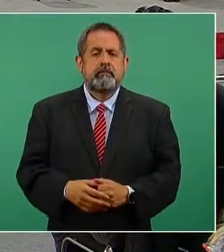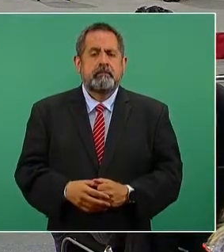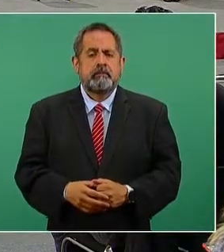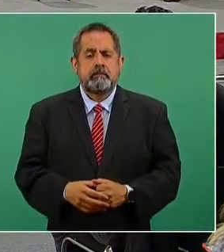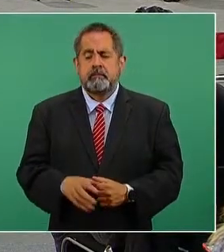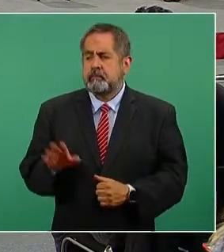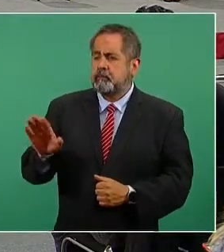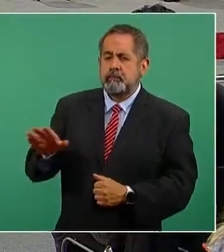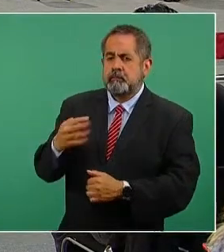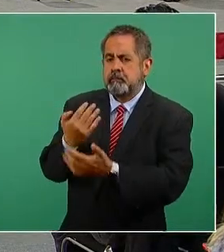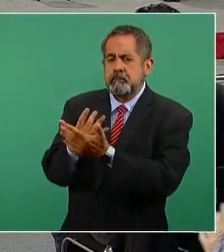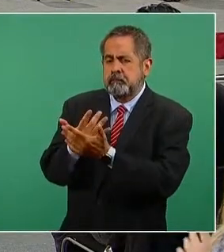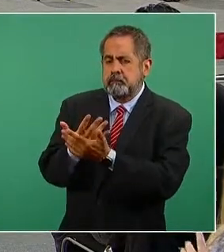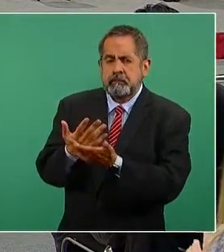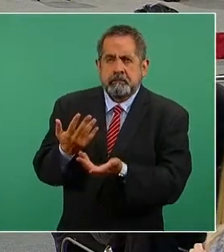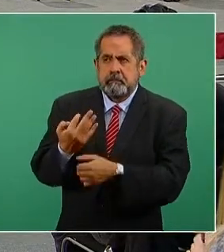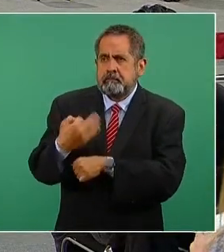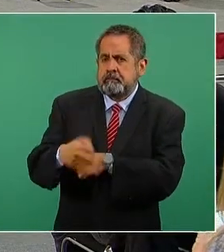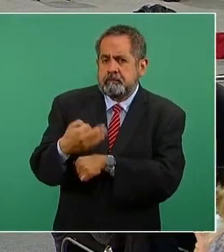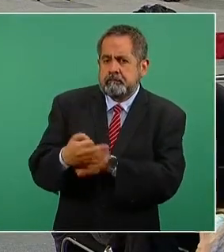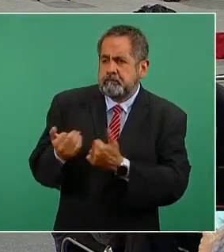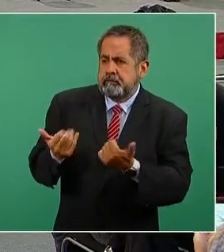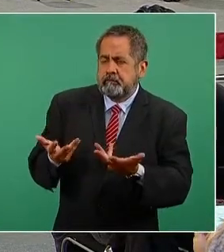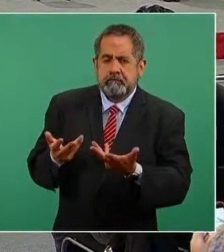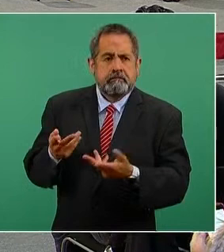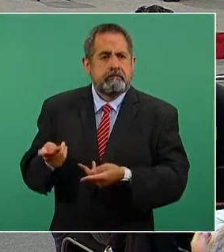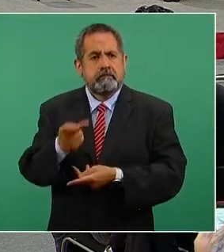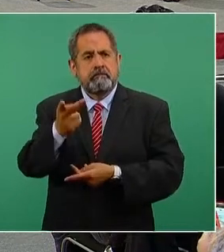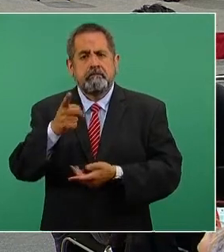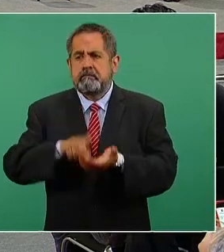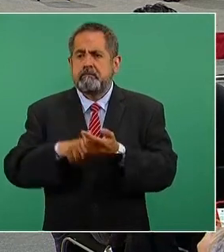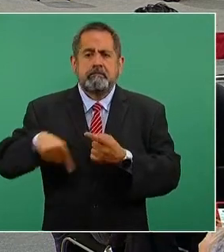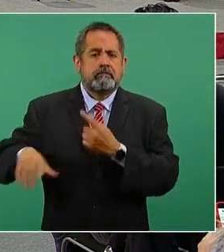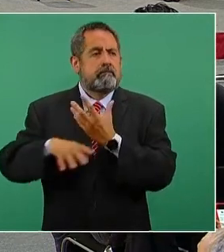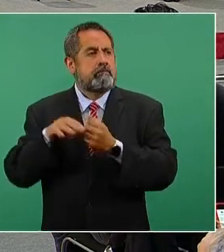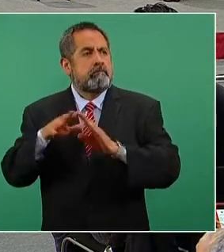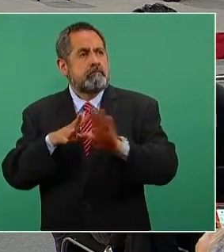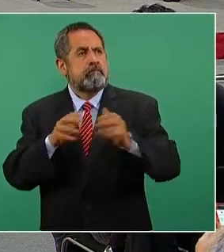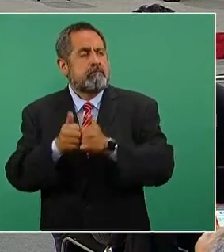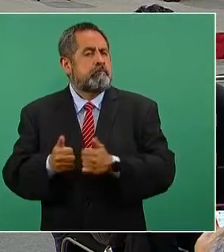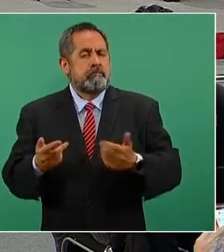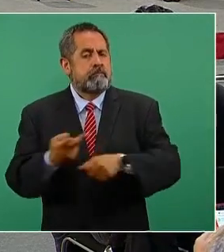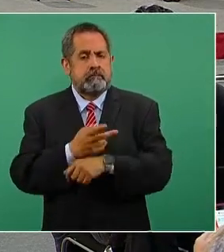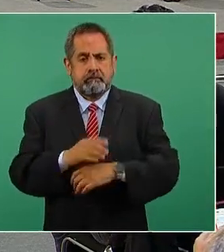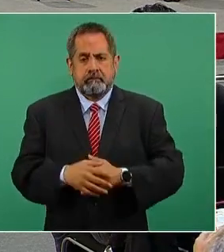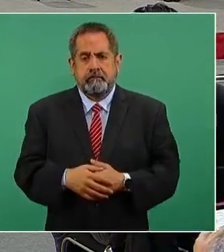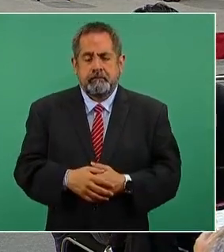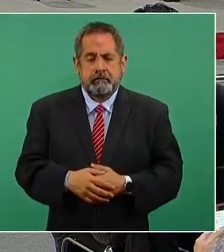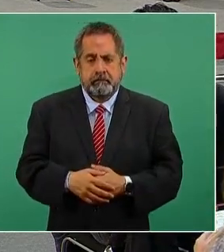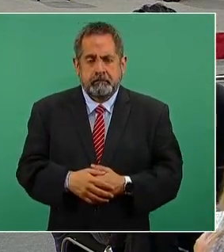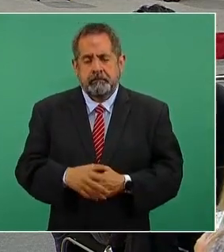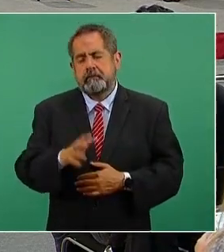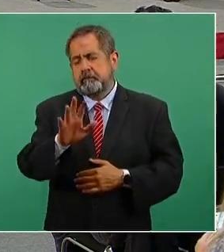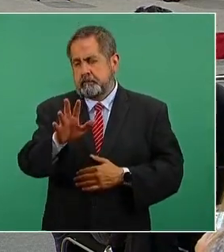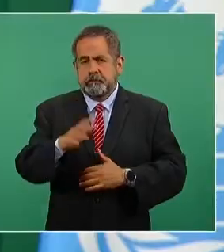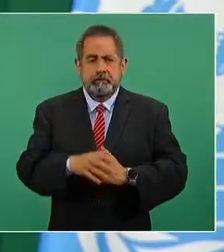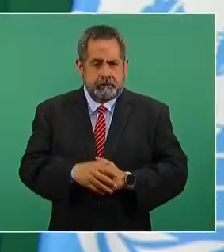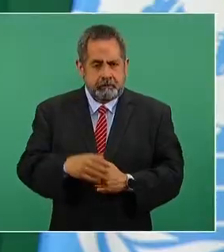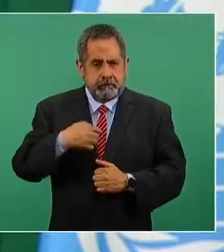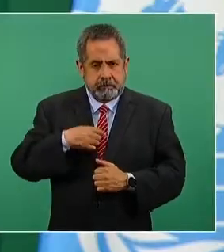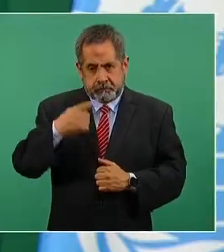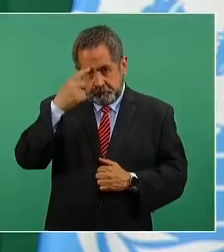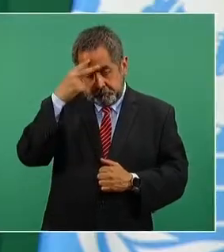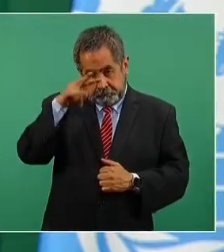a pasar con los migrantes que ya se encuentran ahora en la frontera norte del país? Bueno, mira, nosotros ya en